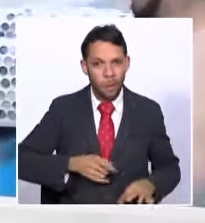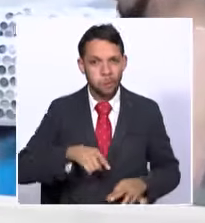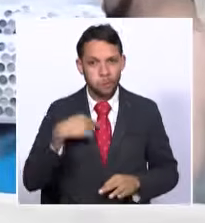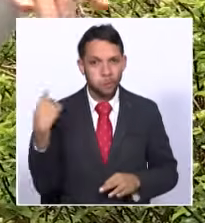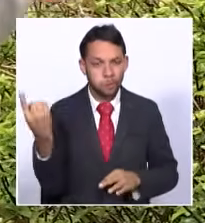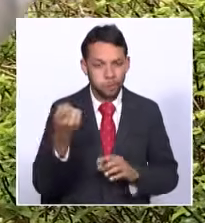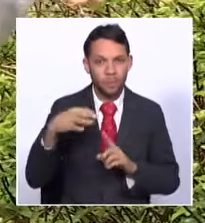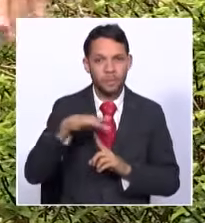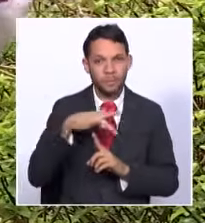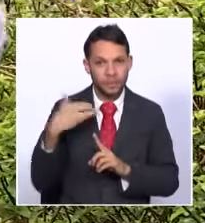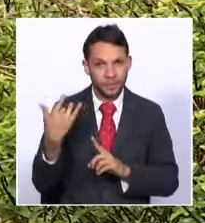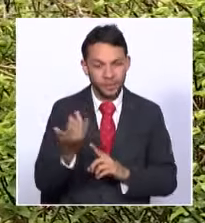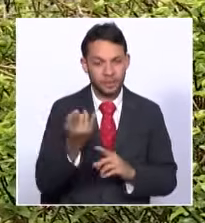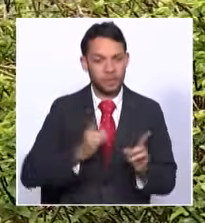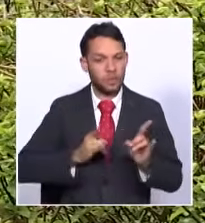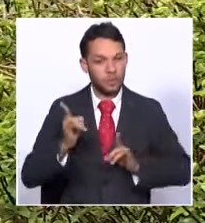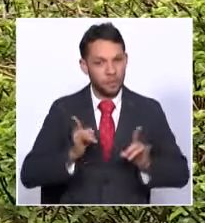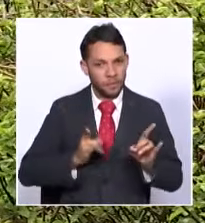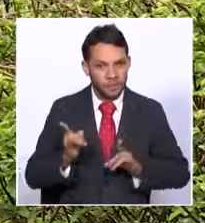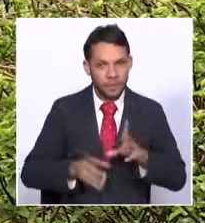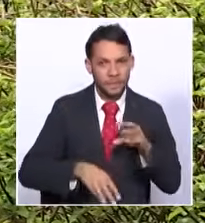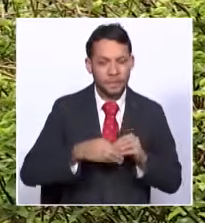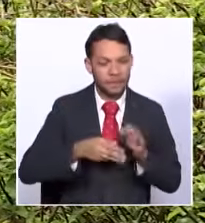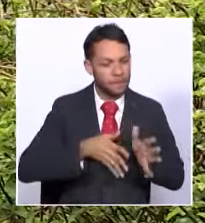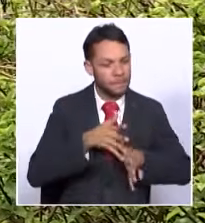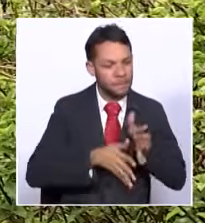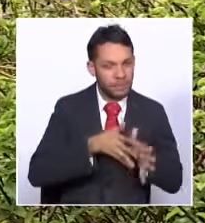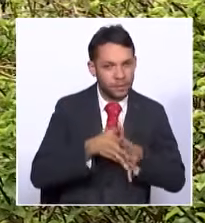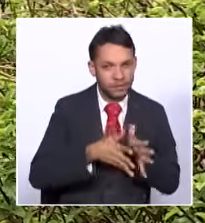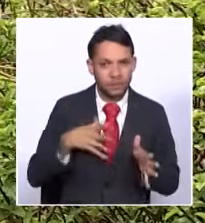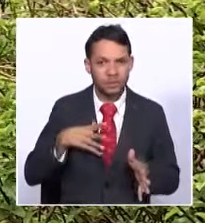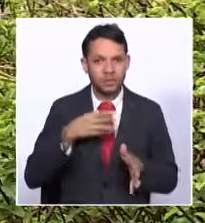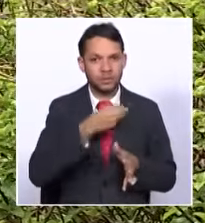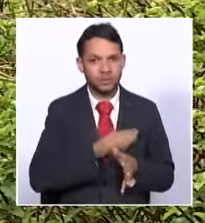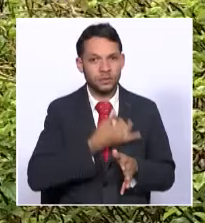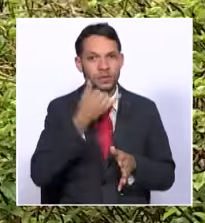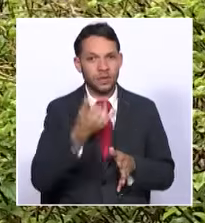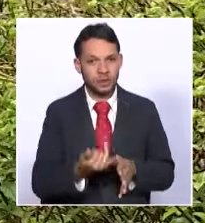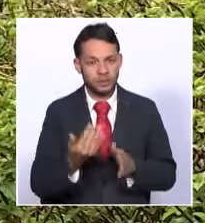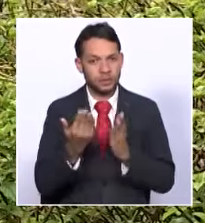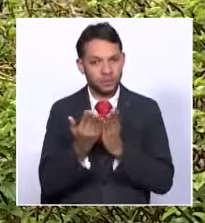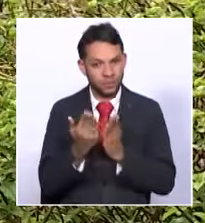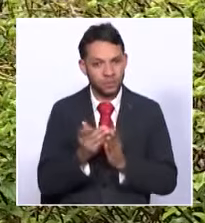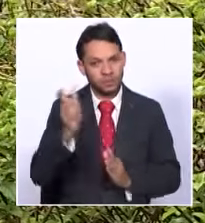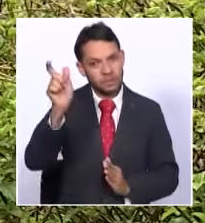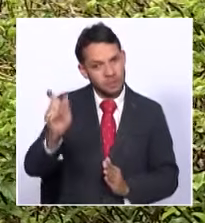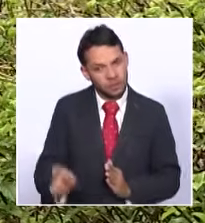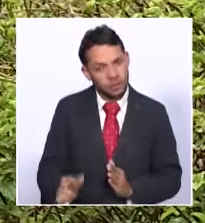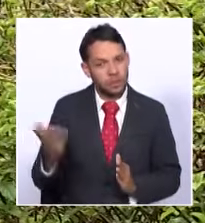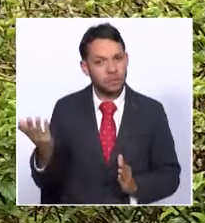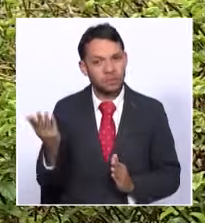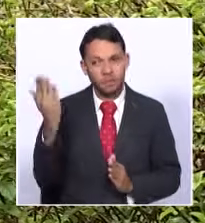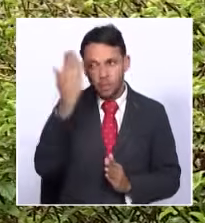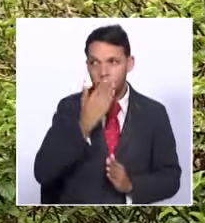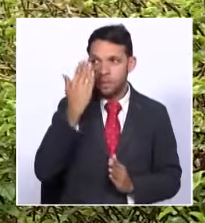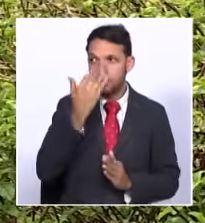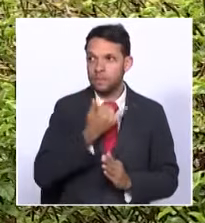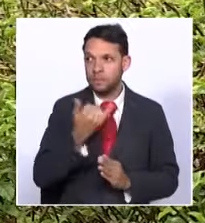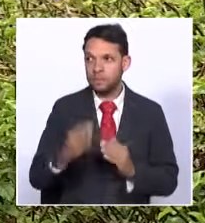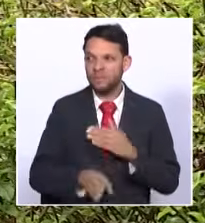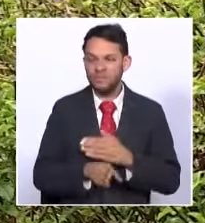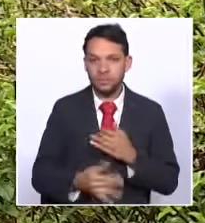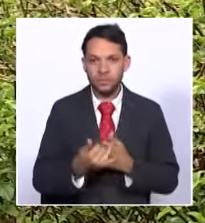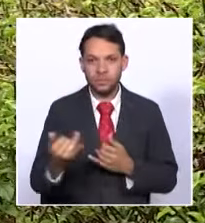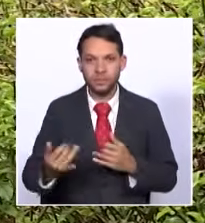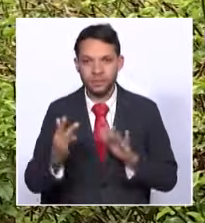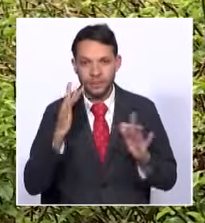de hidroterapia, masajes y demás, y entre todos hacer un estudio del paciente, con una evaluación de medicina china, de